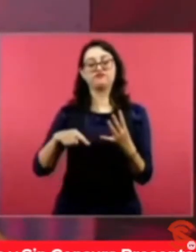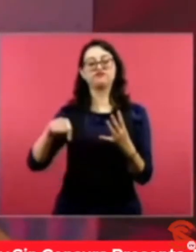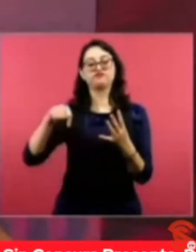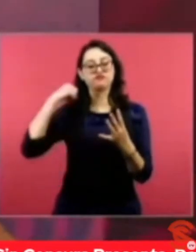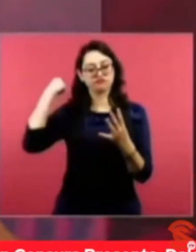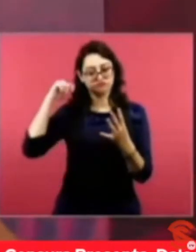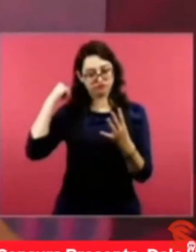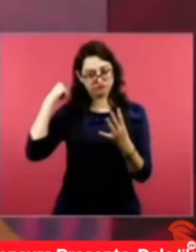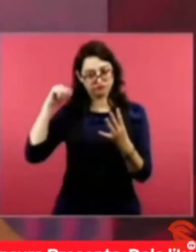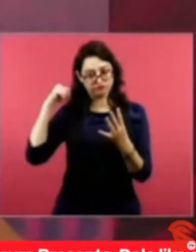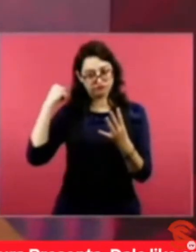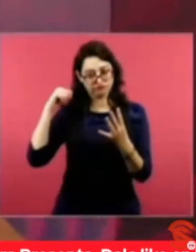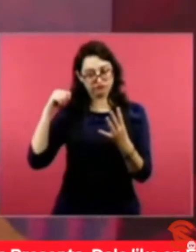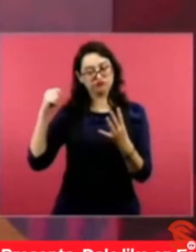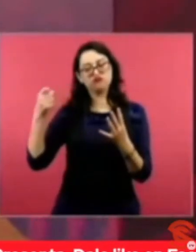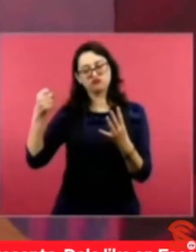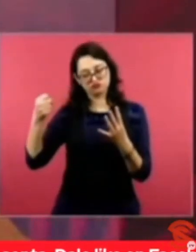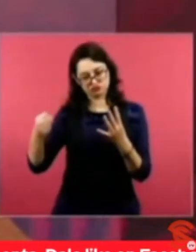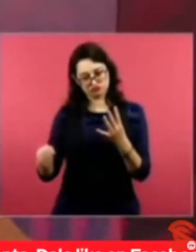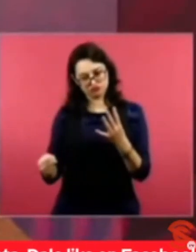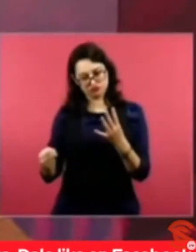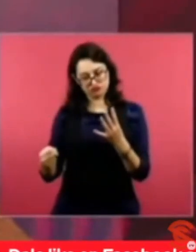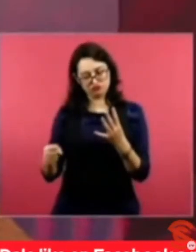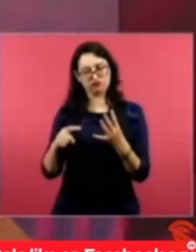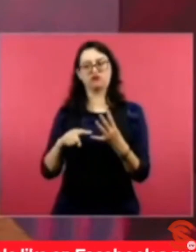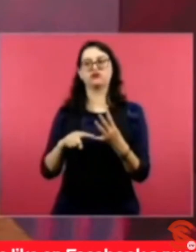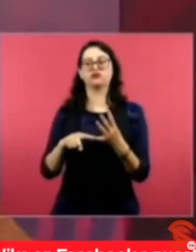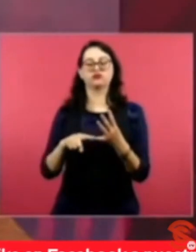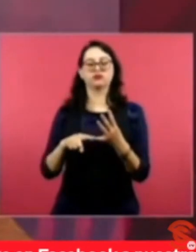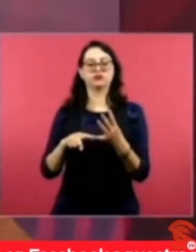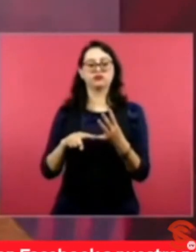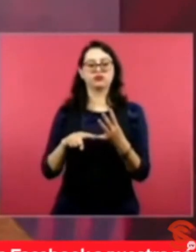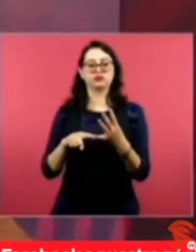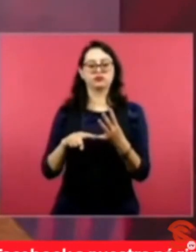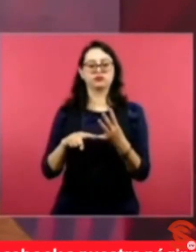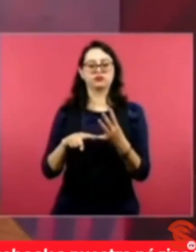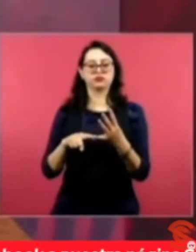Tabasco, el sur, sureste.